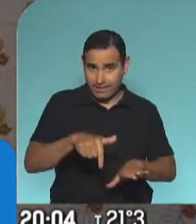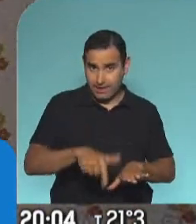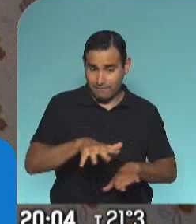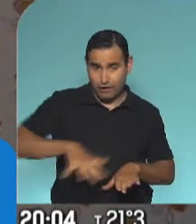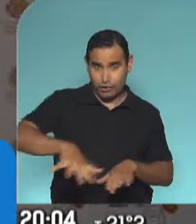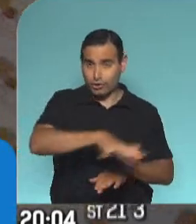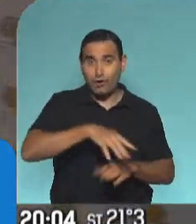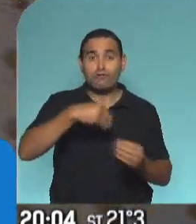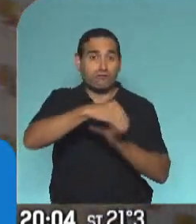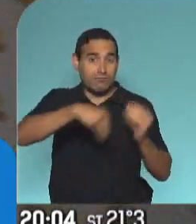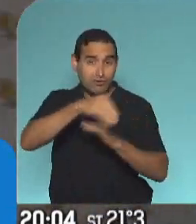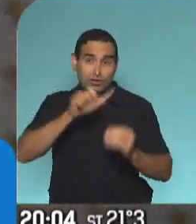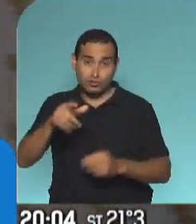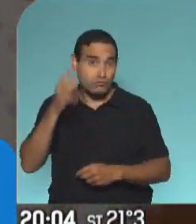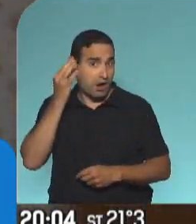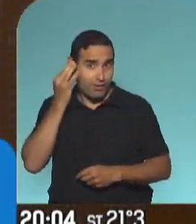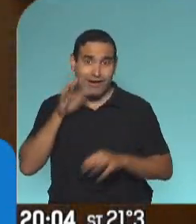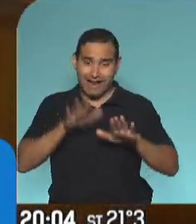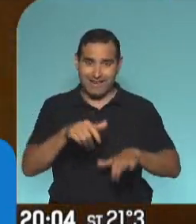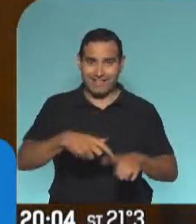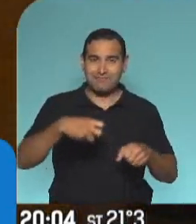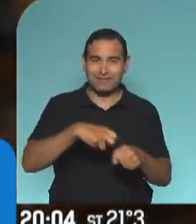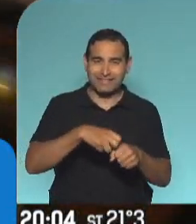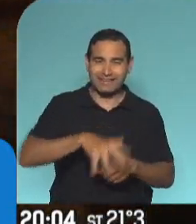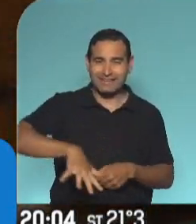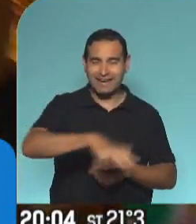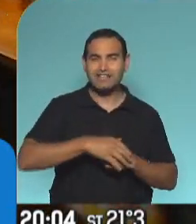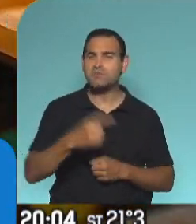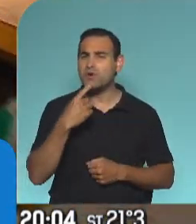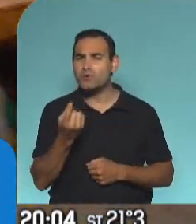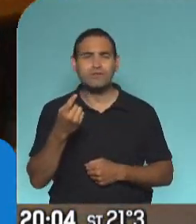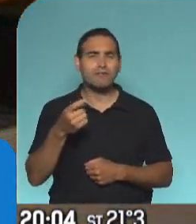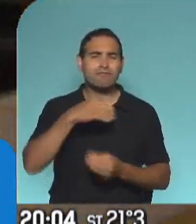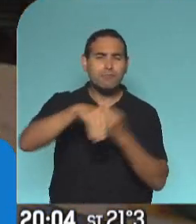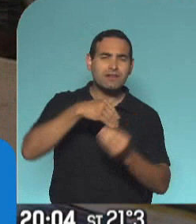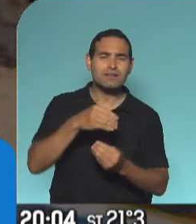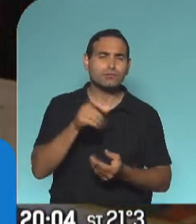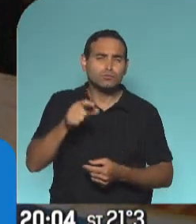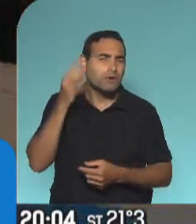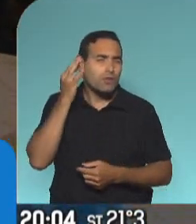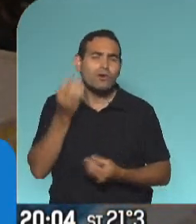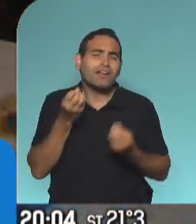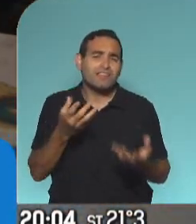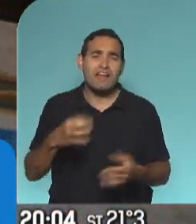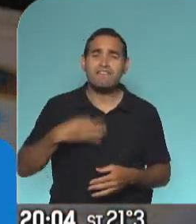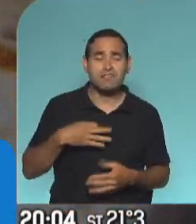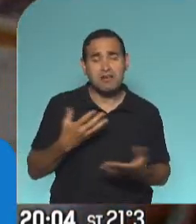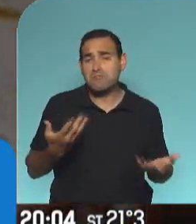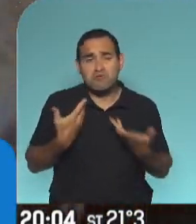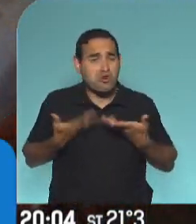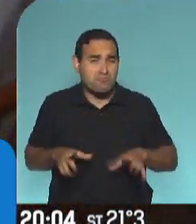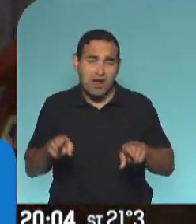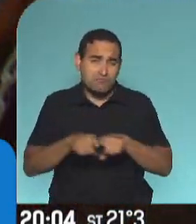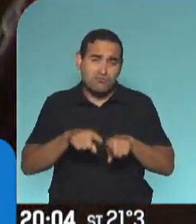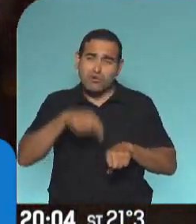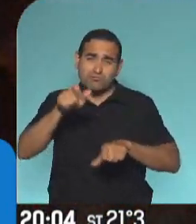la familia quedó en el barrio La Paternal. Alberto, ¿cómo era la vida de los Maradona en esta casa? Era una vida normal de como cualquier vecino, porque